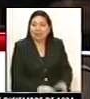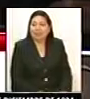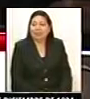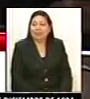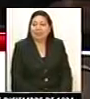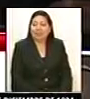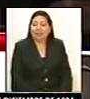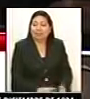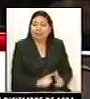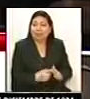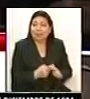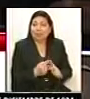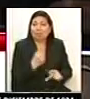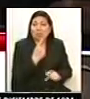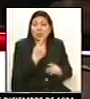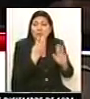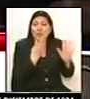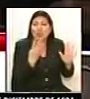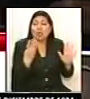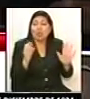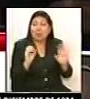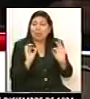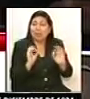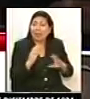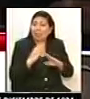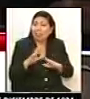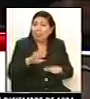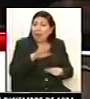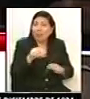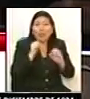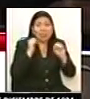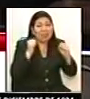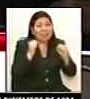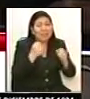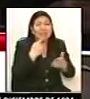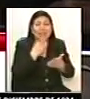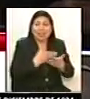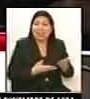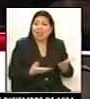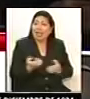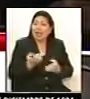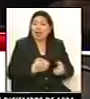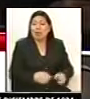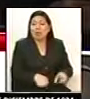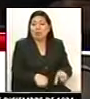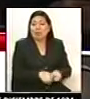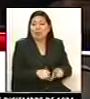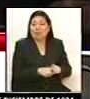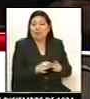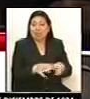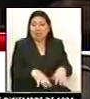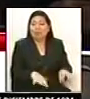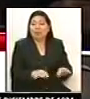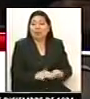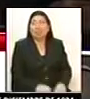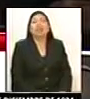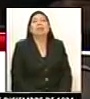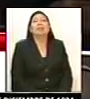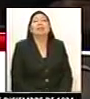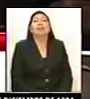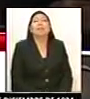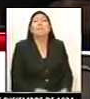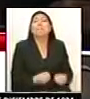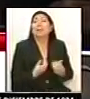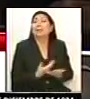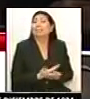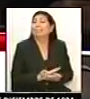la Constitución que partió de los 90 y que estamos defendiendo acá todos en el Congreso. Coherencia económica también es importante que tengamos. Tengamos eso, porque